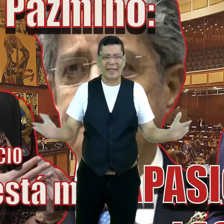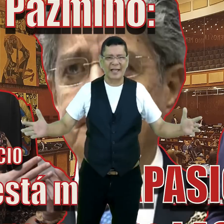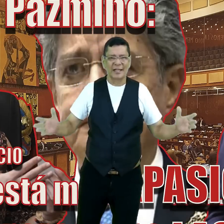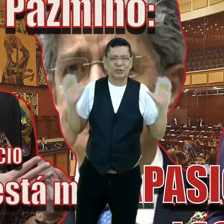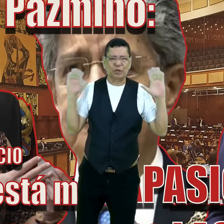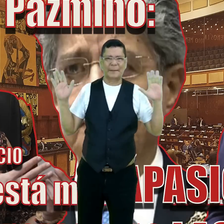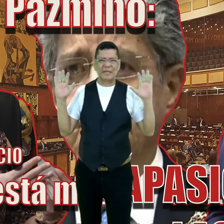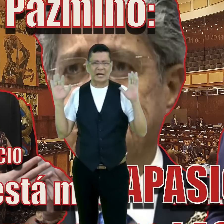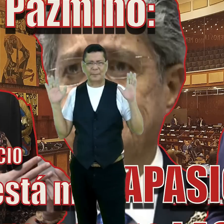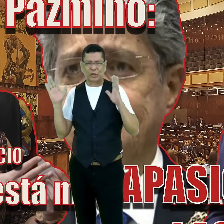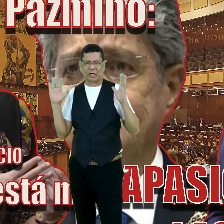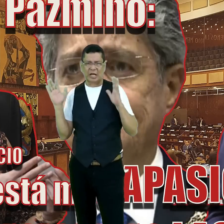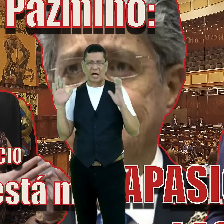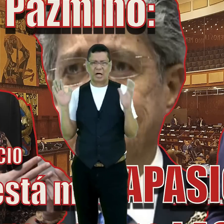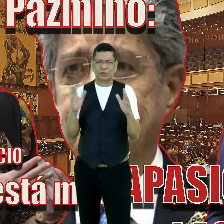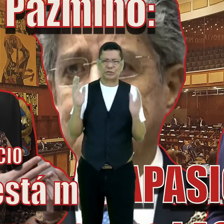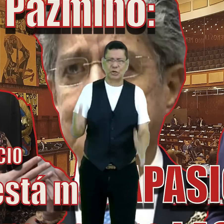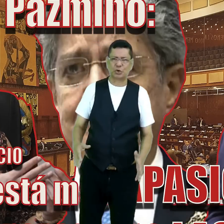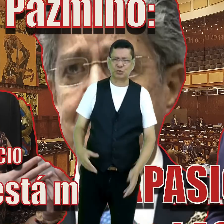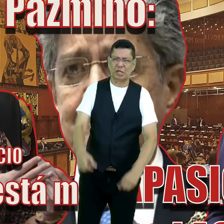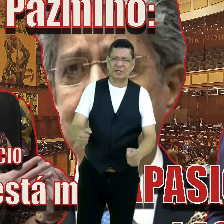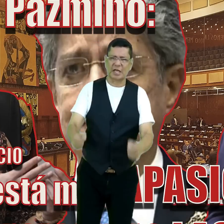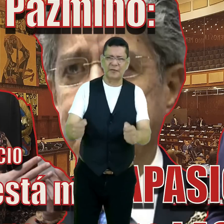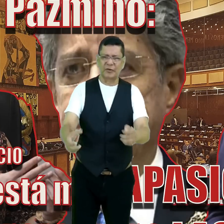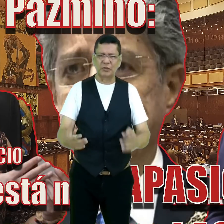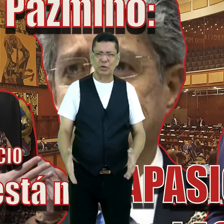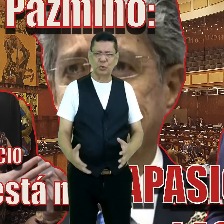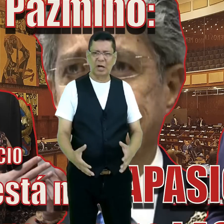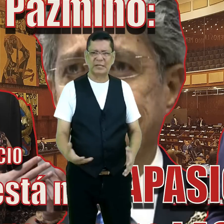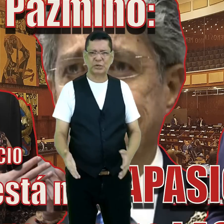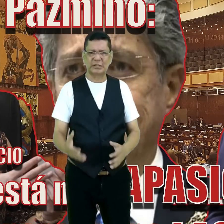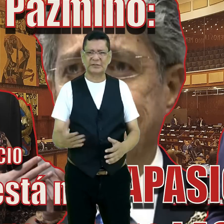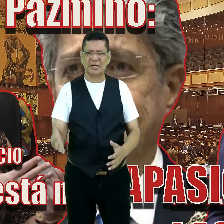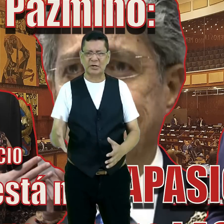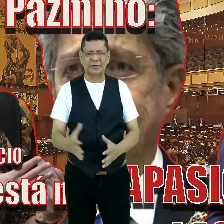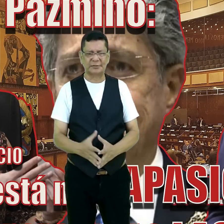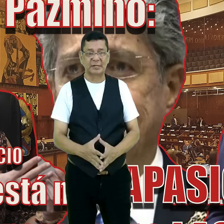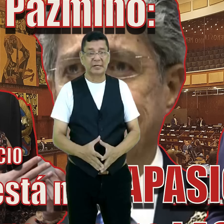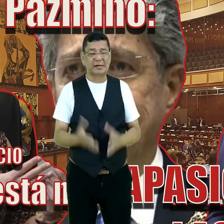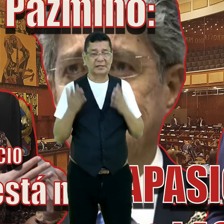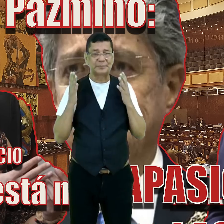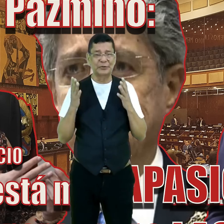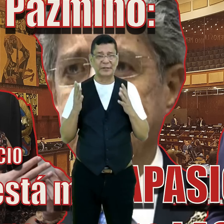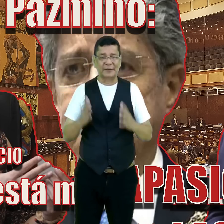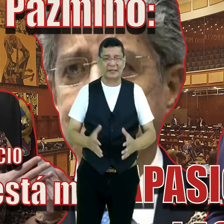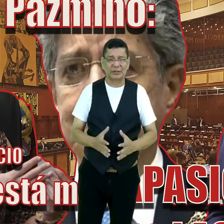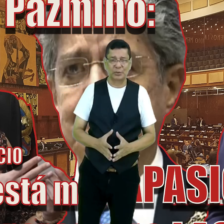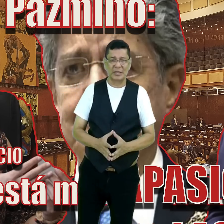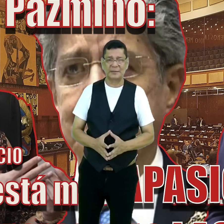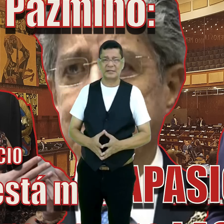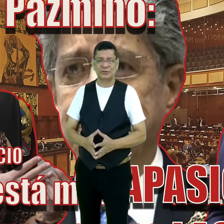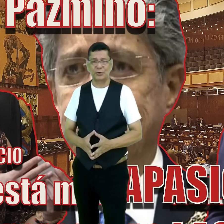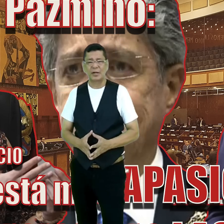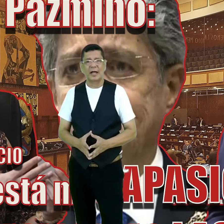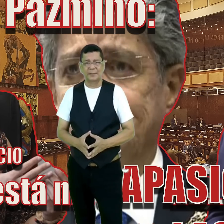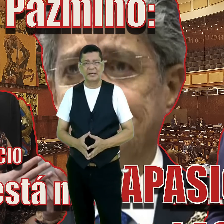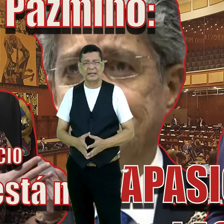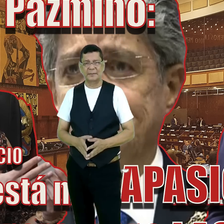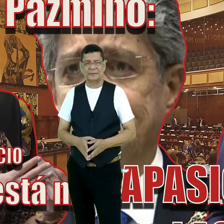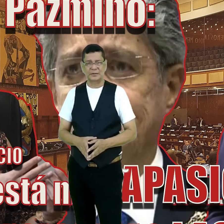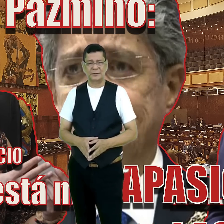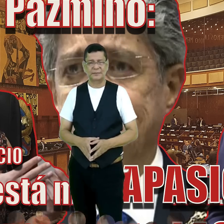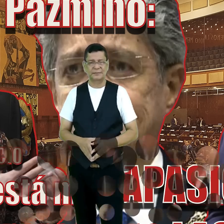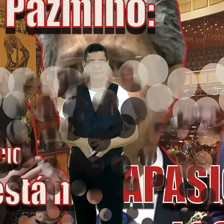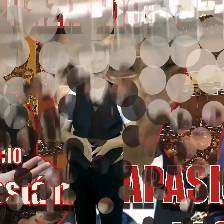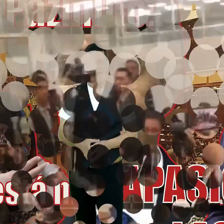y patada, yo también le podría decir que usted está defendiendo a Amazonas Tankers, le responde Fernando Villavicencio a